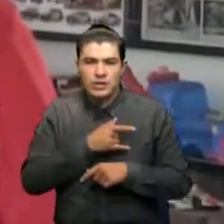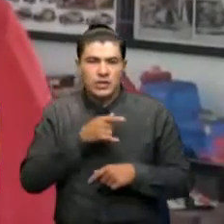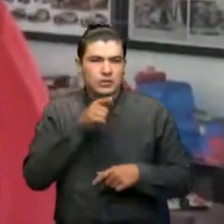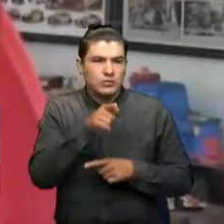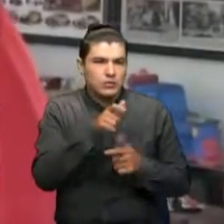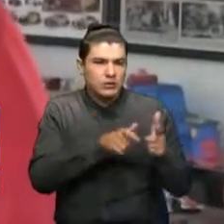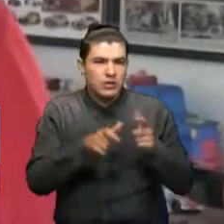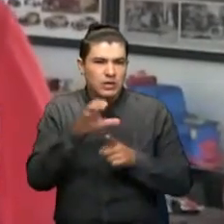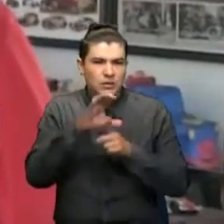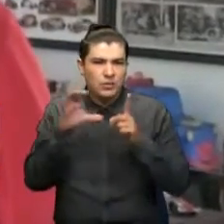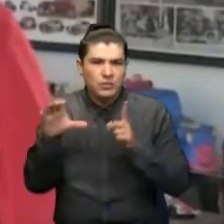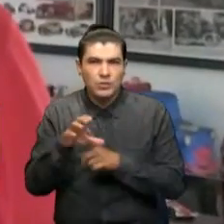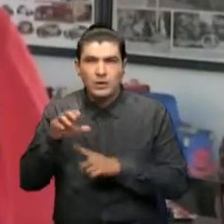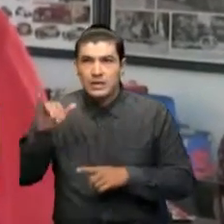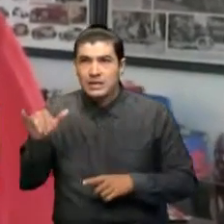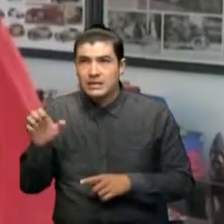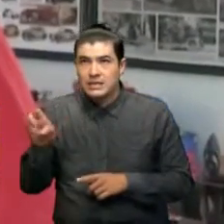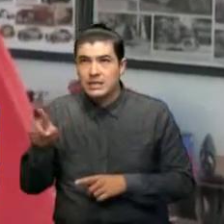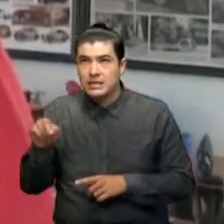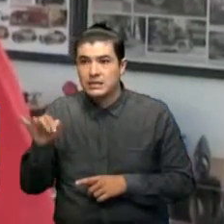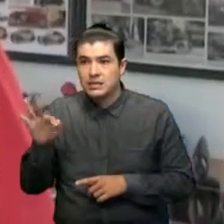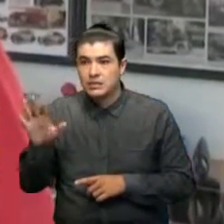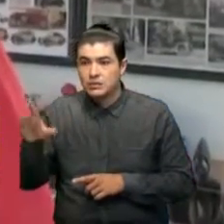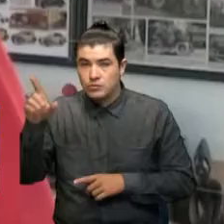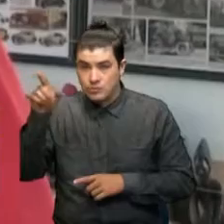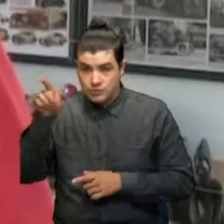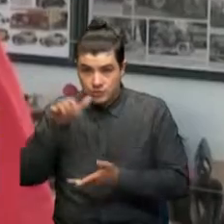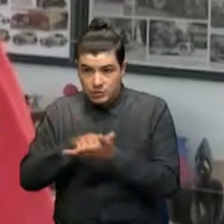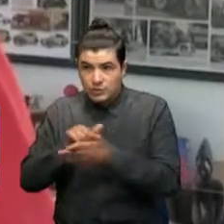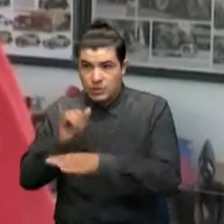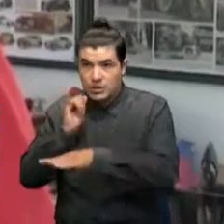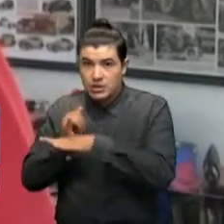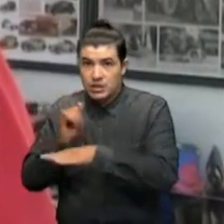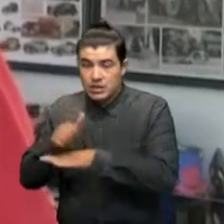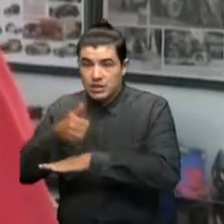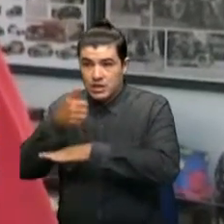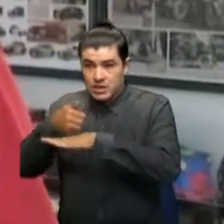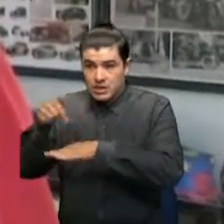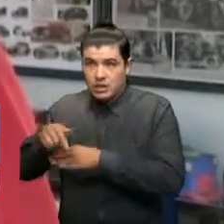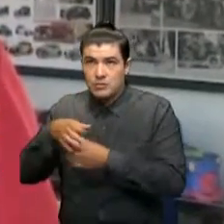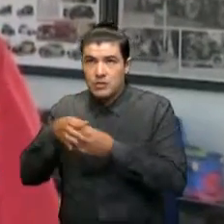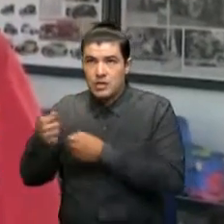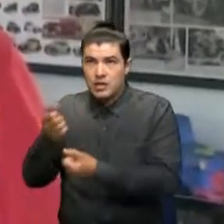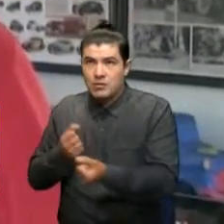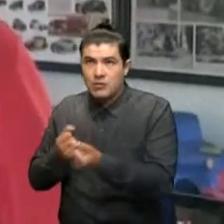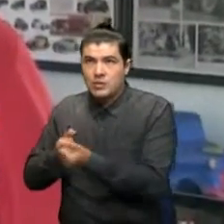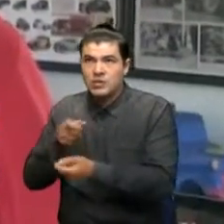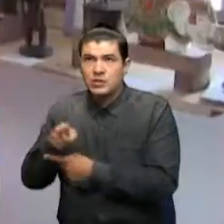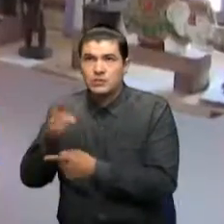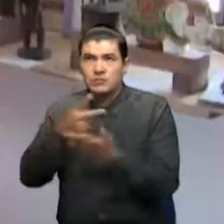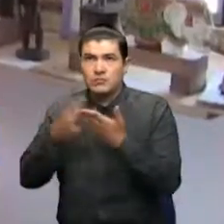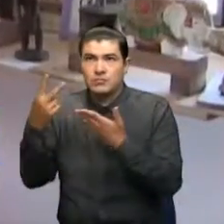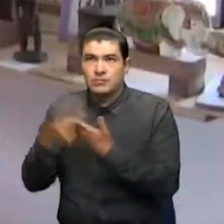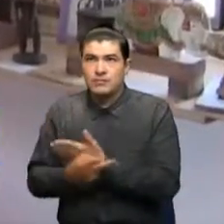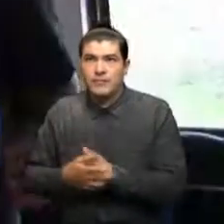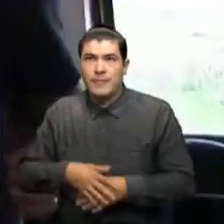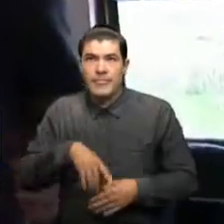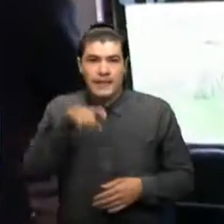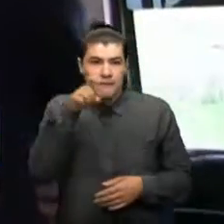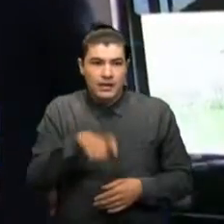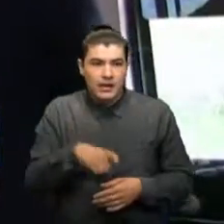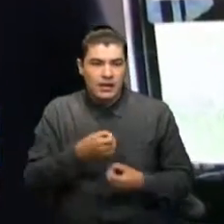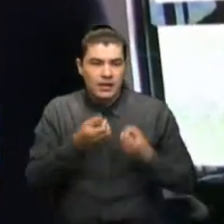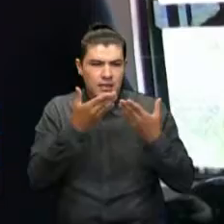culturales. Yesid Urazán Vargas, director del Instituto de Cultura y Turismo de Moniquirá, apoya parte del proyecto. Hay que